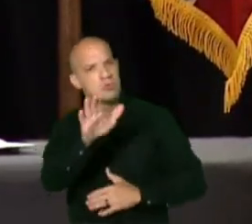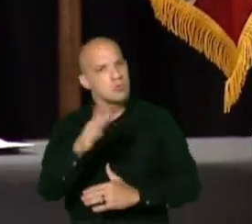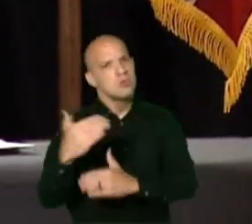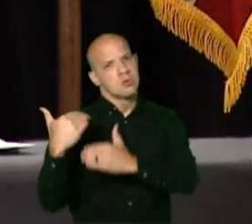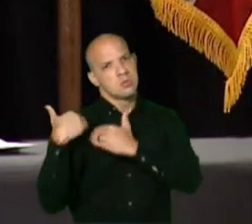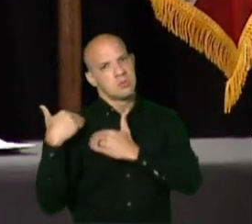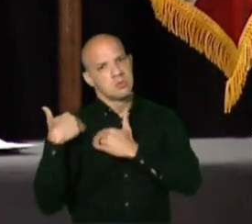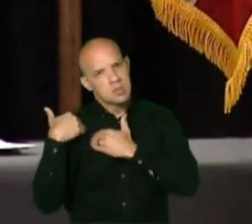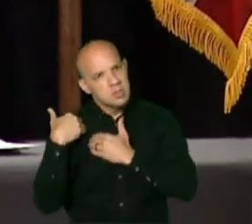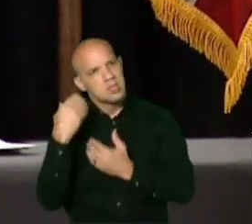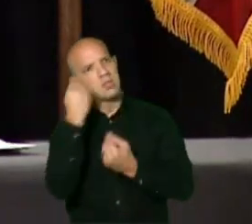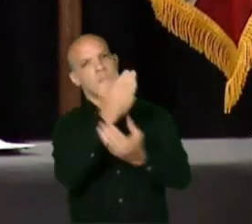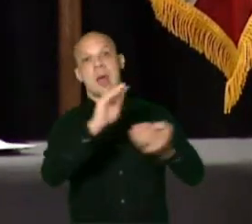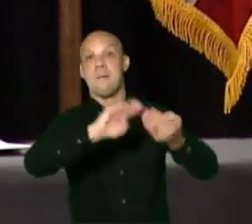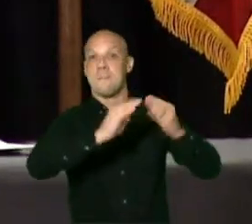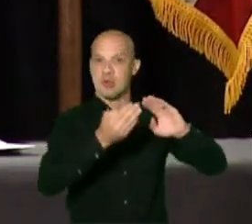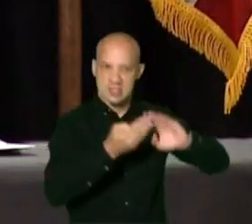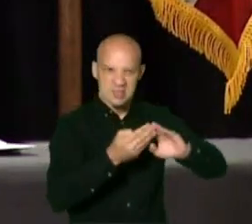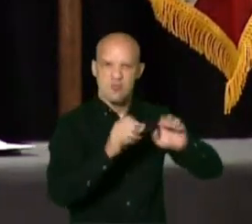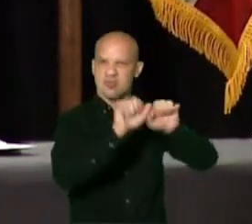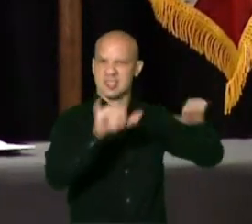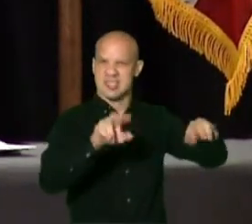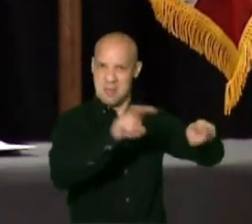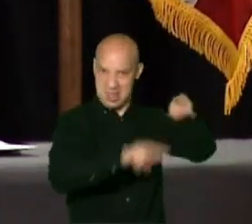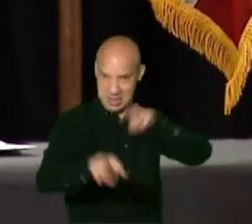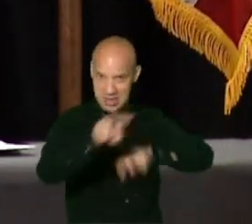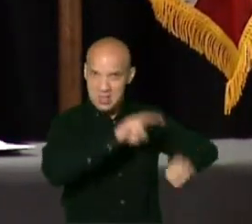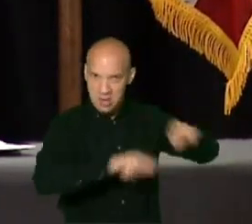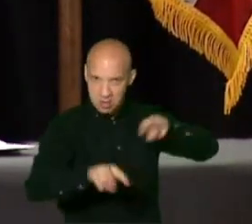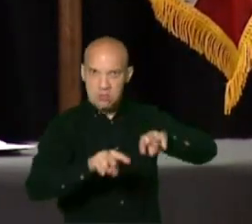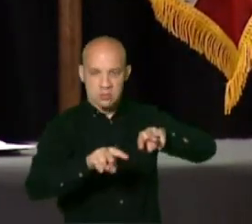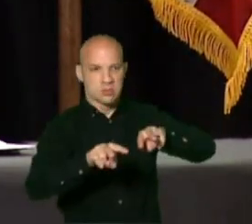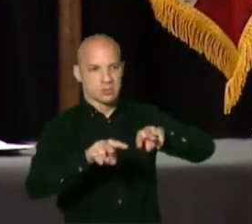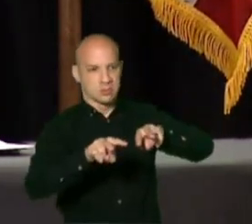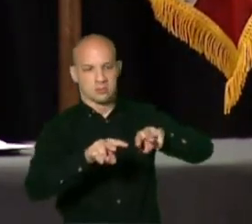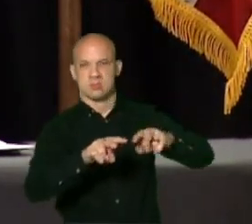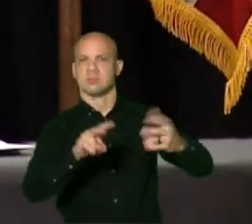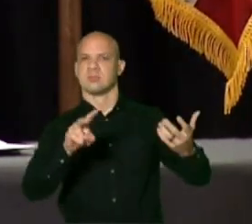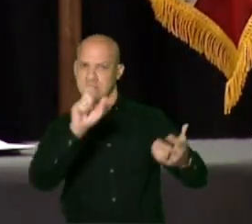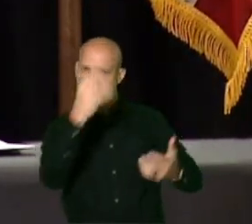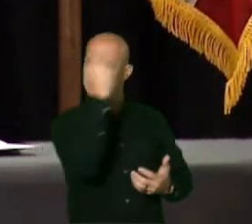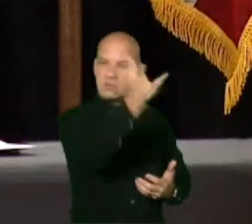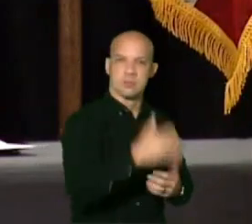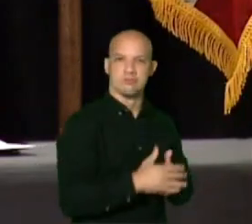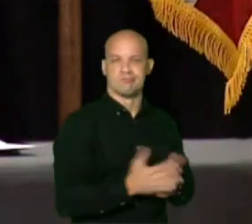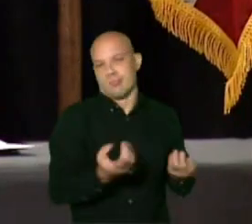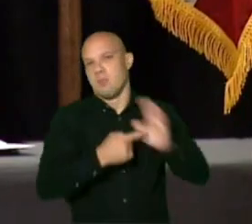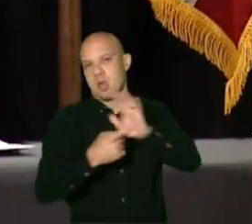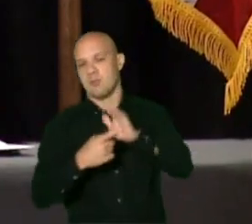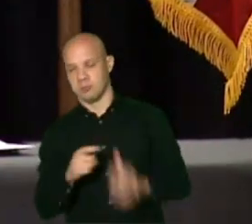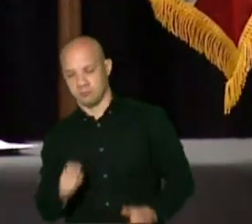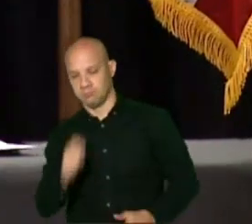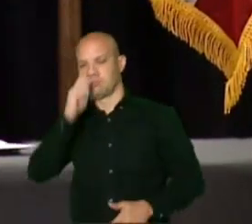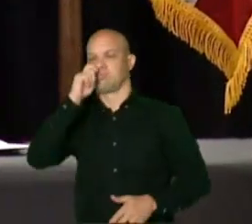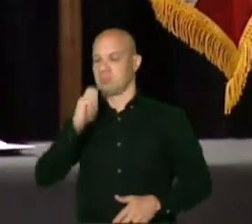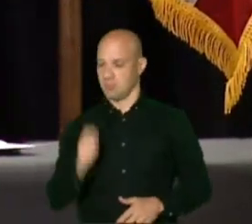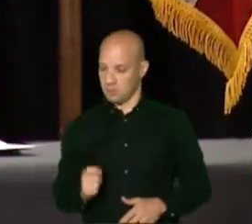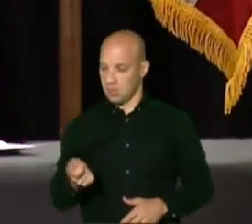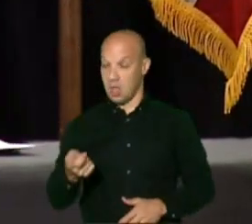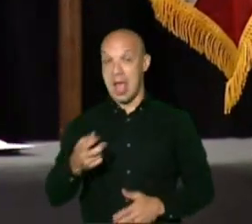al sistema de rastreo de su municipio. Es decir, si a usted le hicieron una prueba y sale positivo a COVID-19